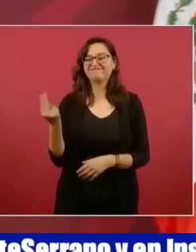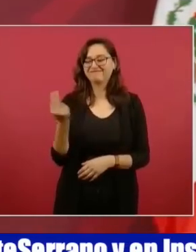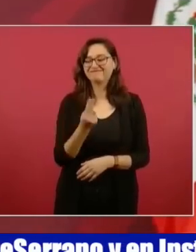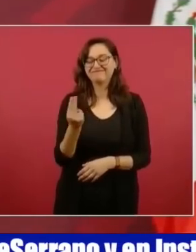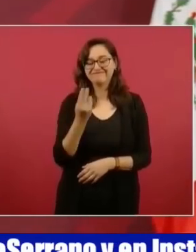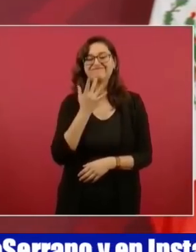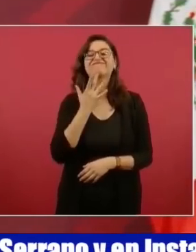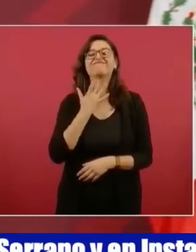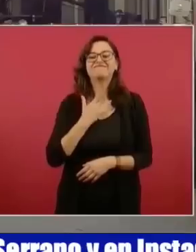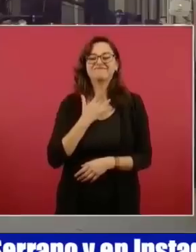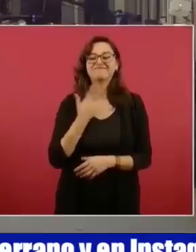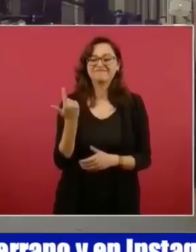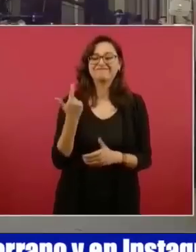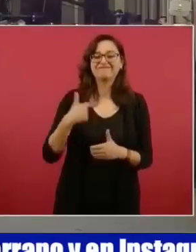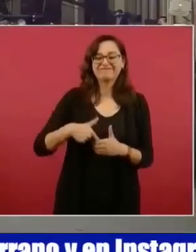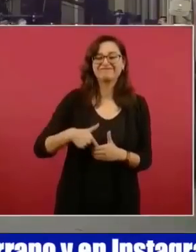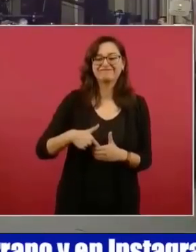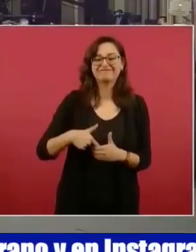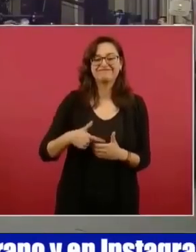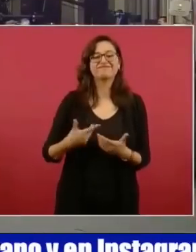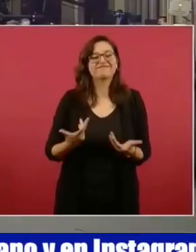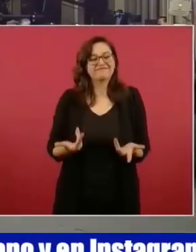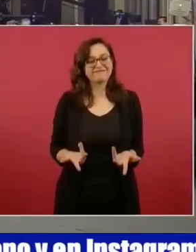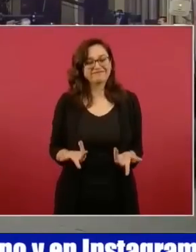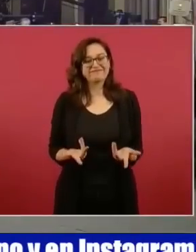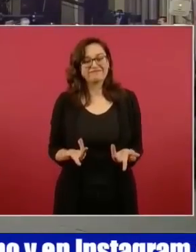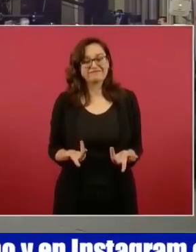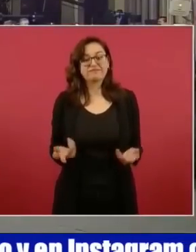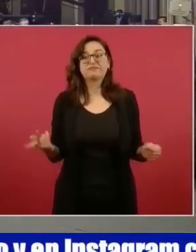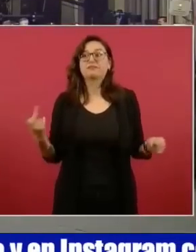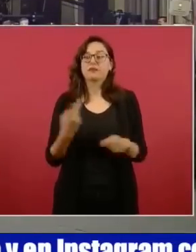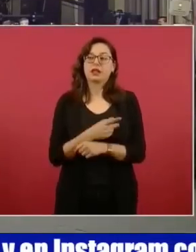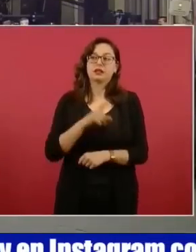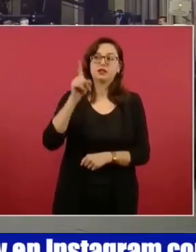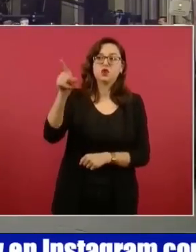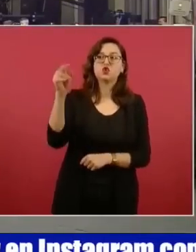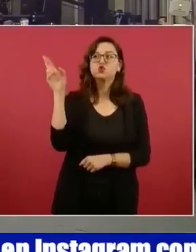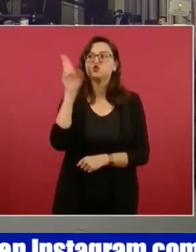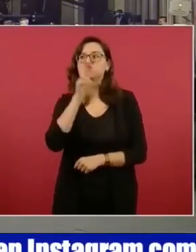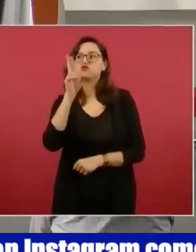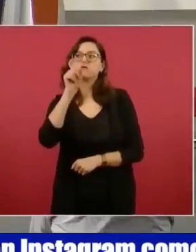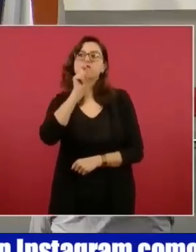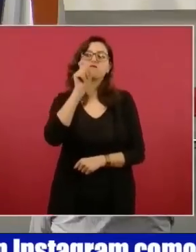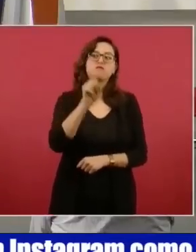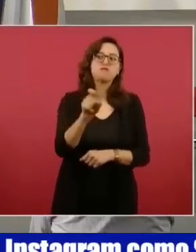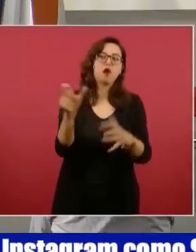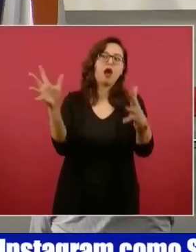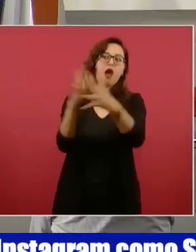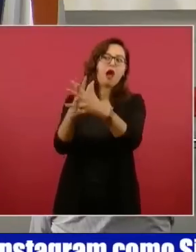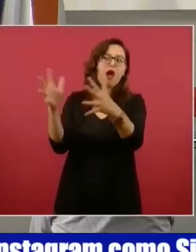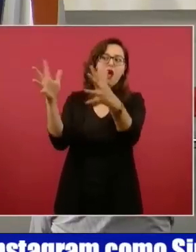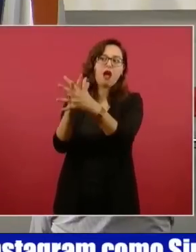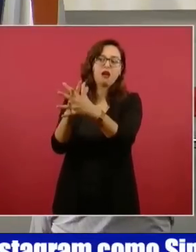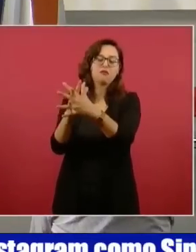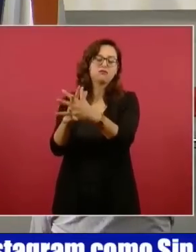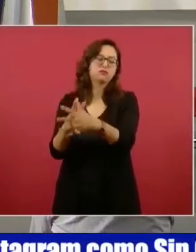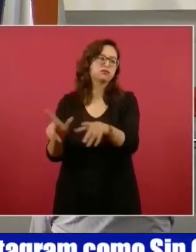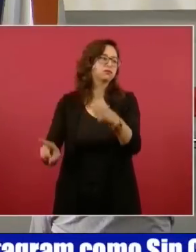de que se desata la guerra de Rusia con Ucrania.